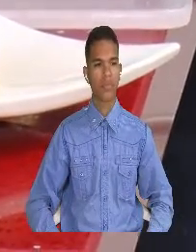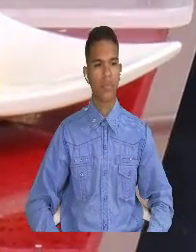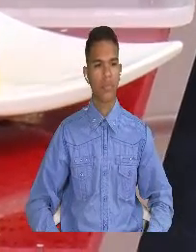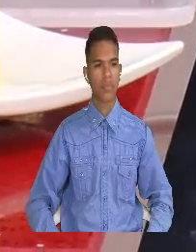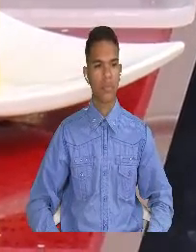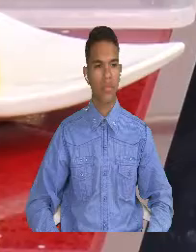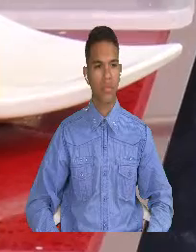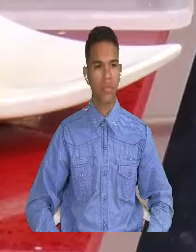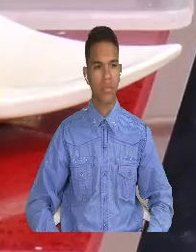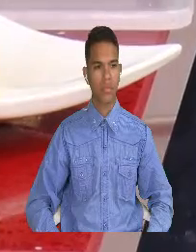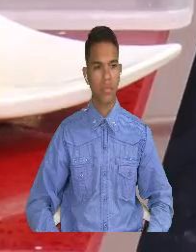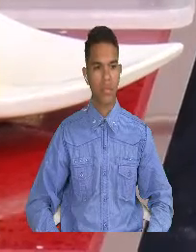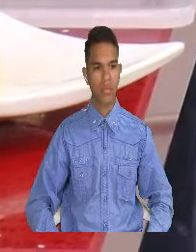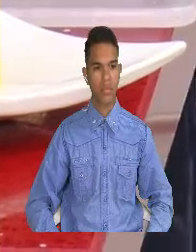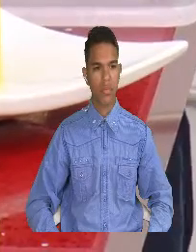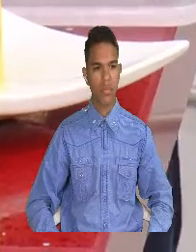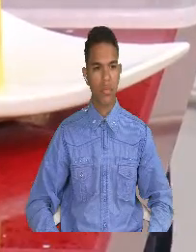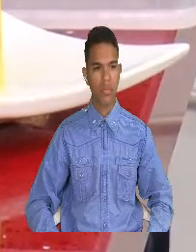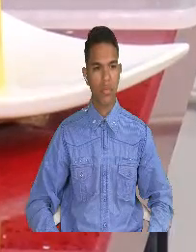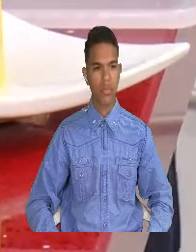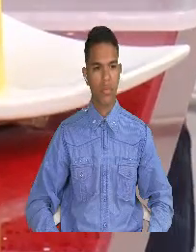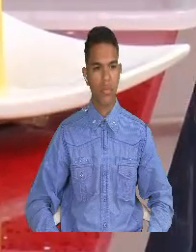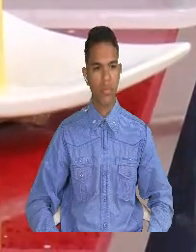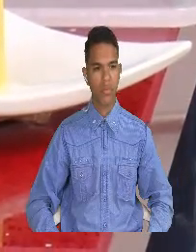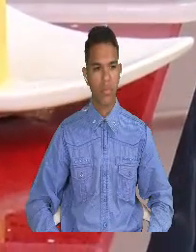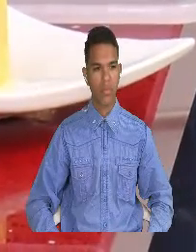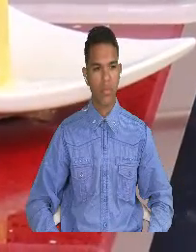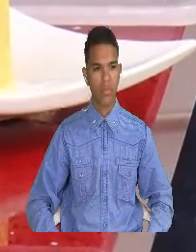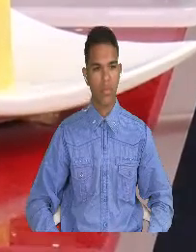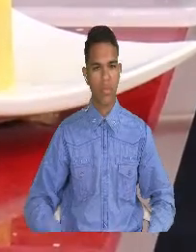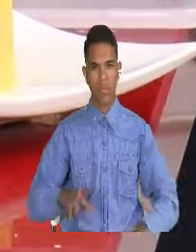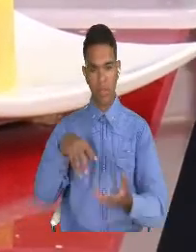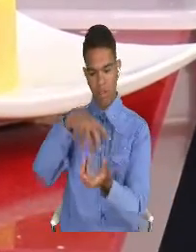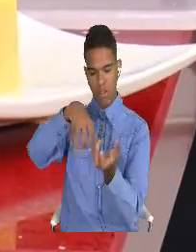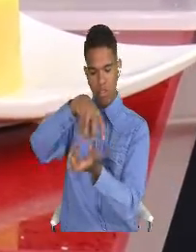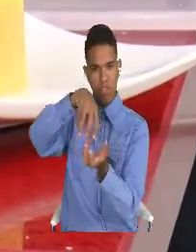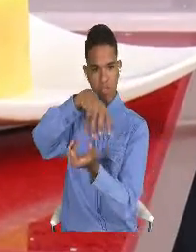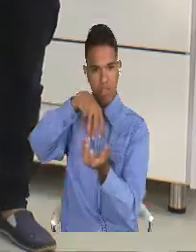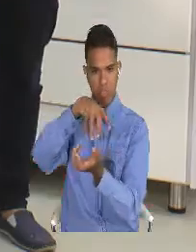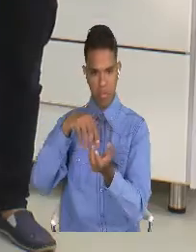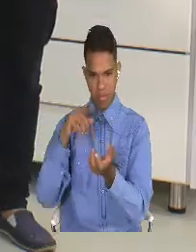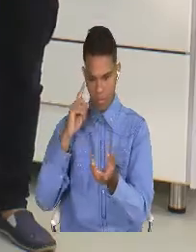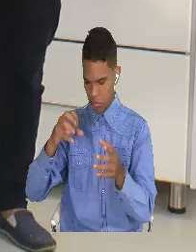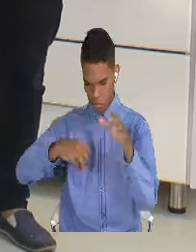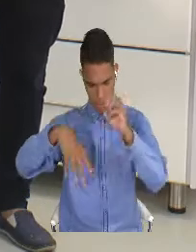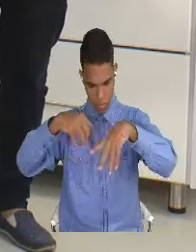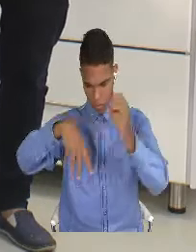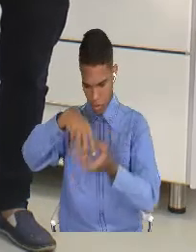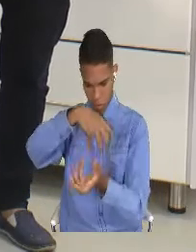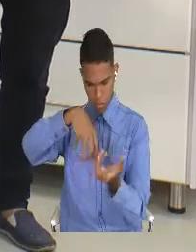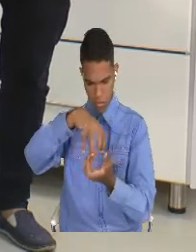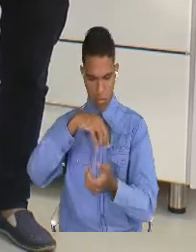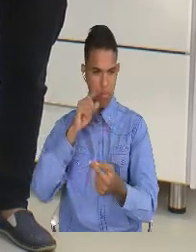Muchas veces nos vemos las cosas, cuando están desordenadas las vemos hasta más bonitas que cuando están ordenadas. Entonces, este es el caso.